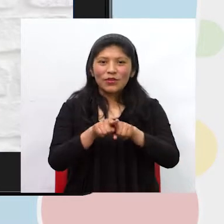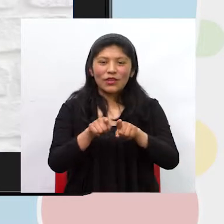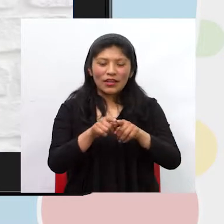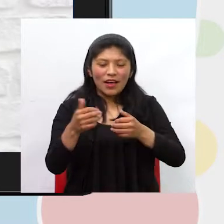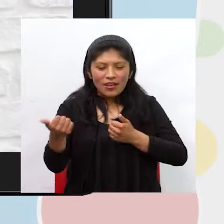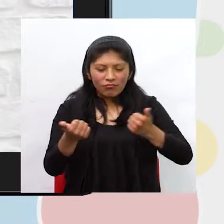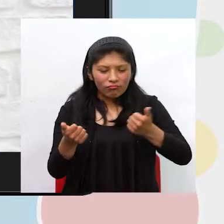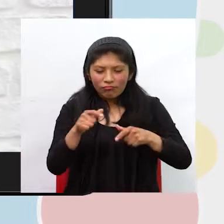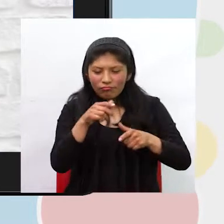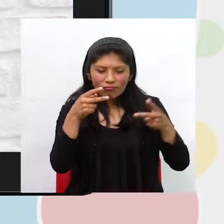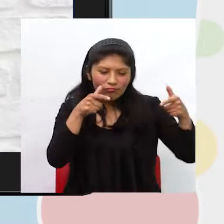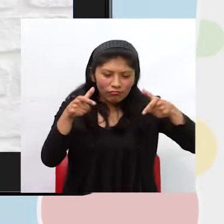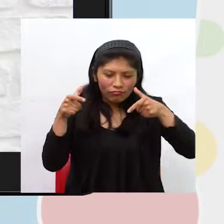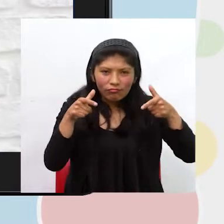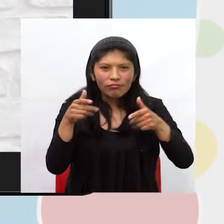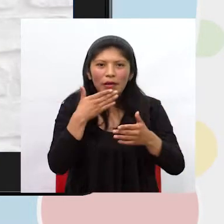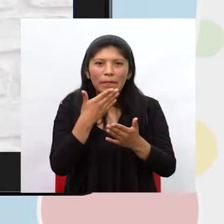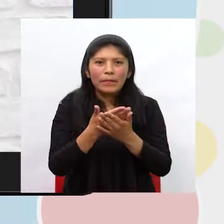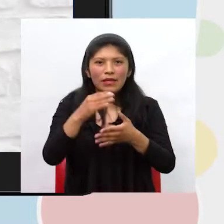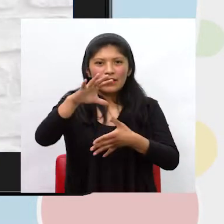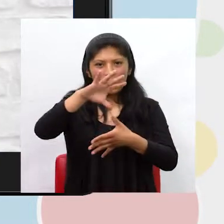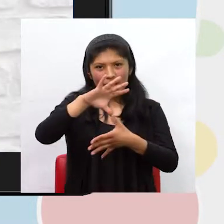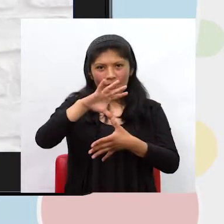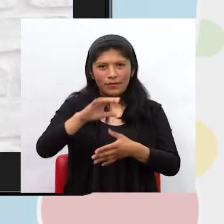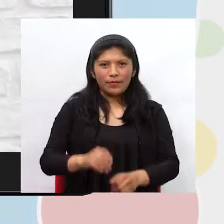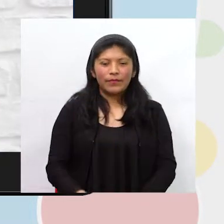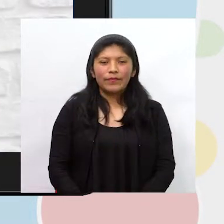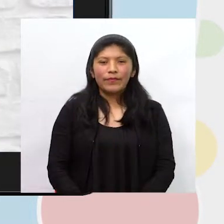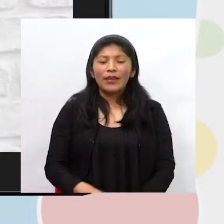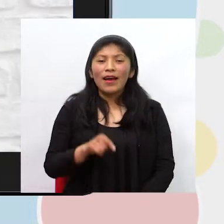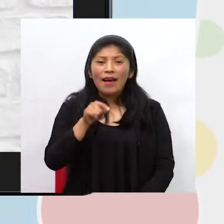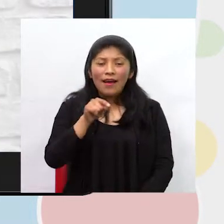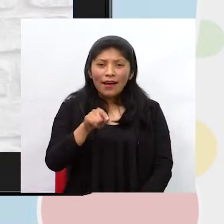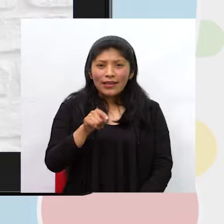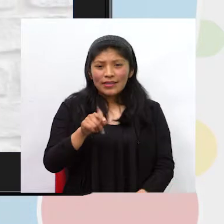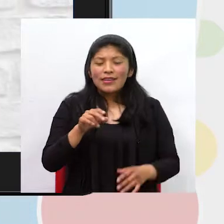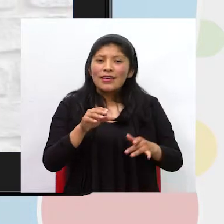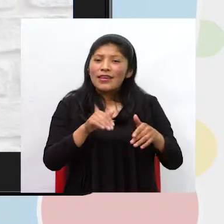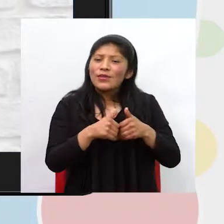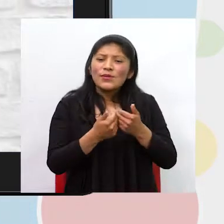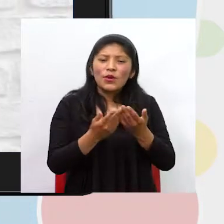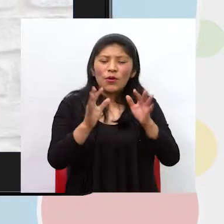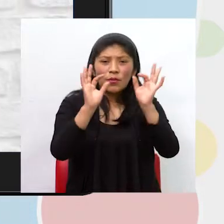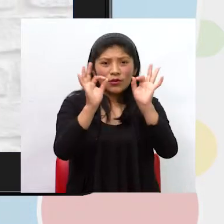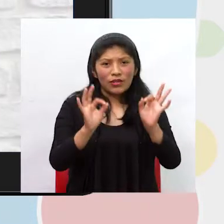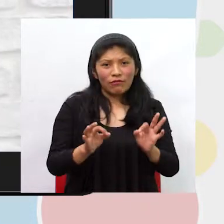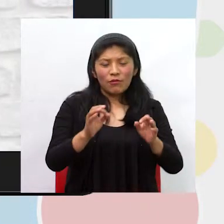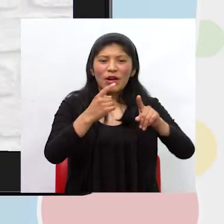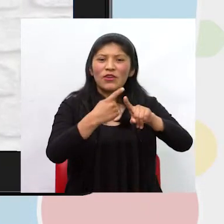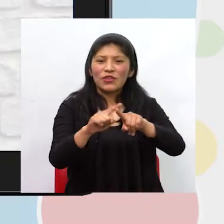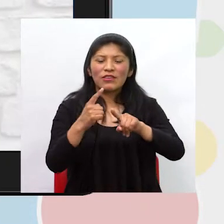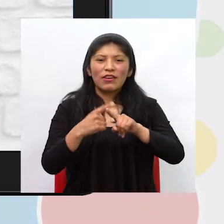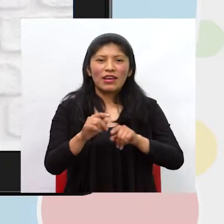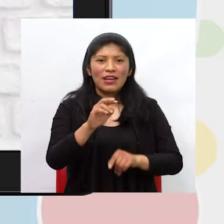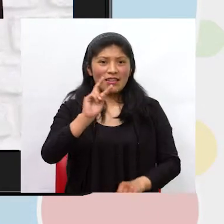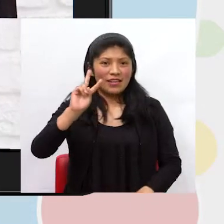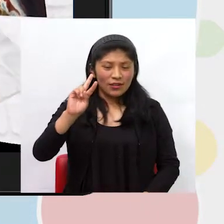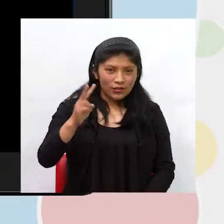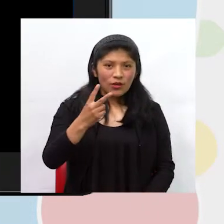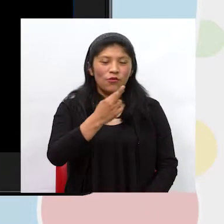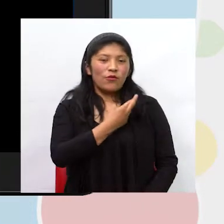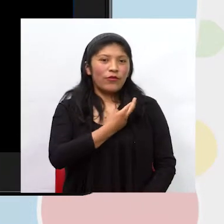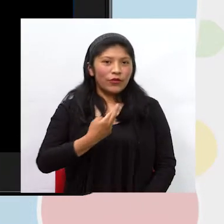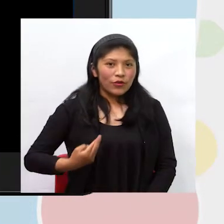dentro del Abya Yala. Es así que se establecieron los virreinatos,